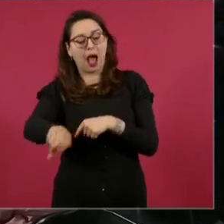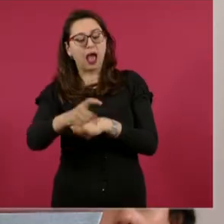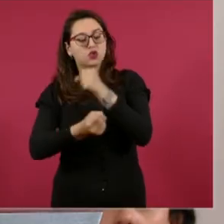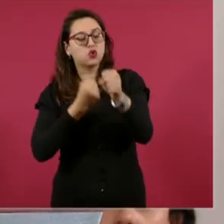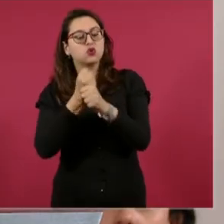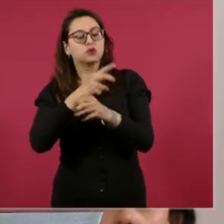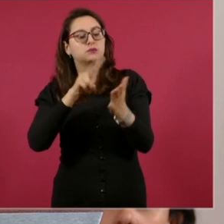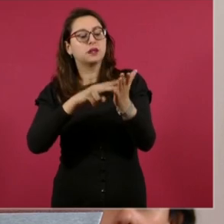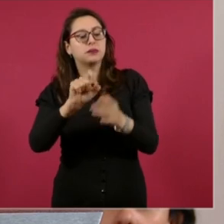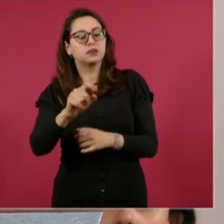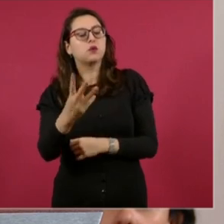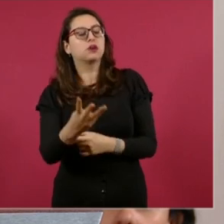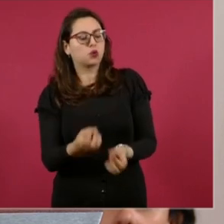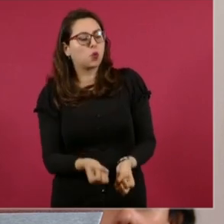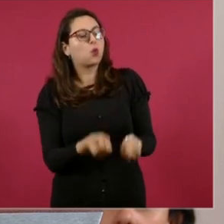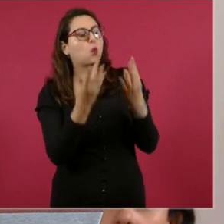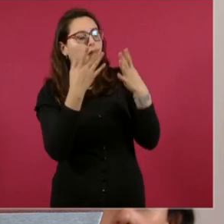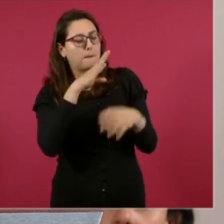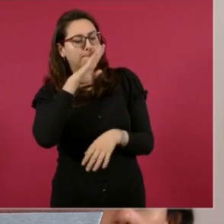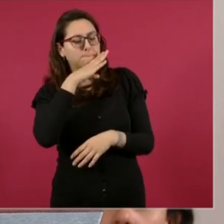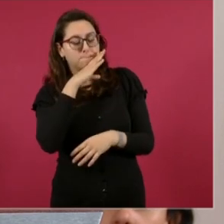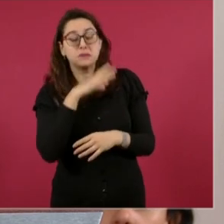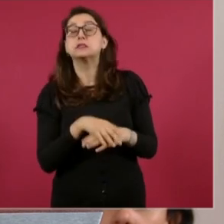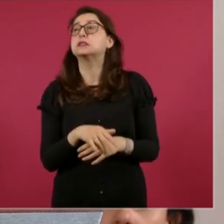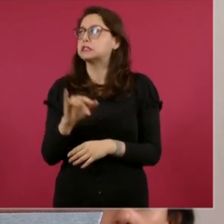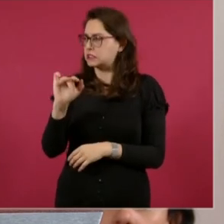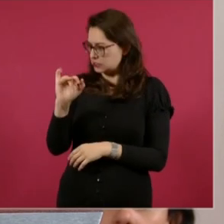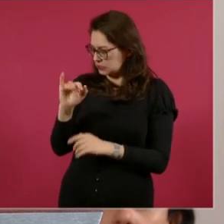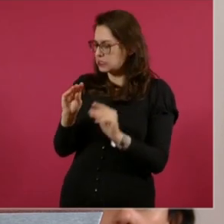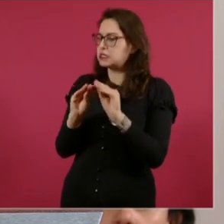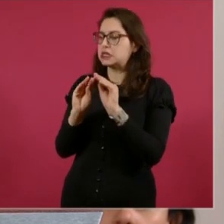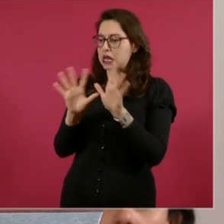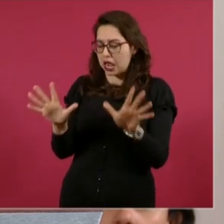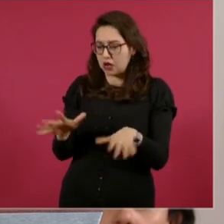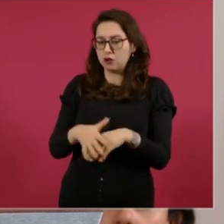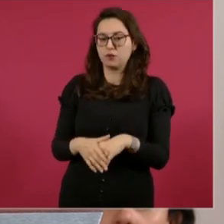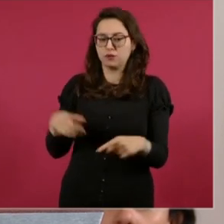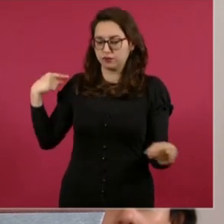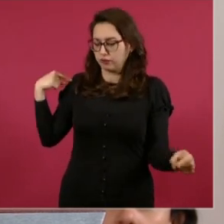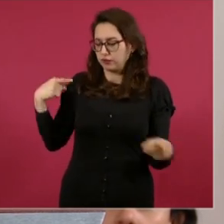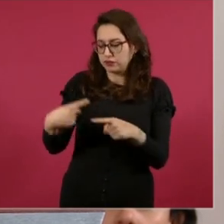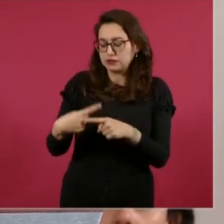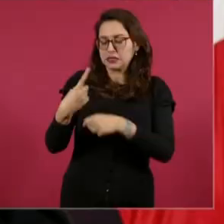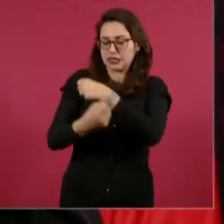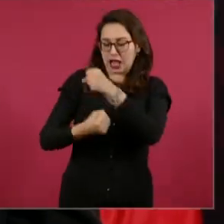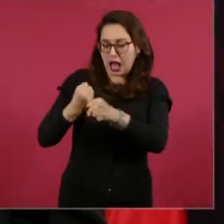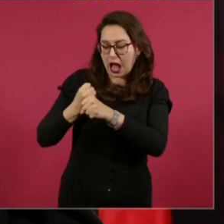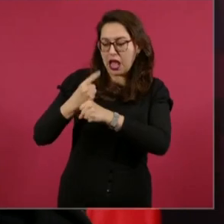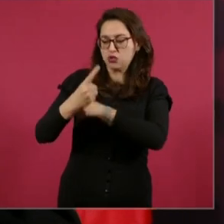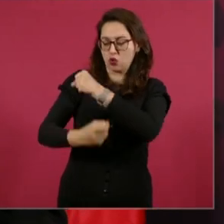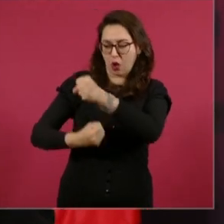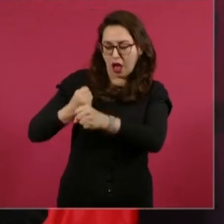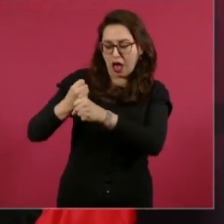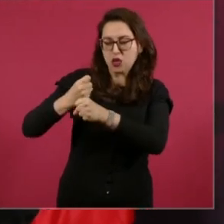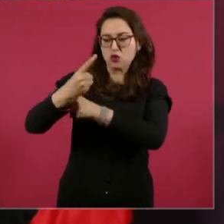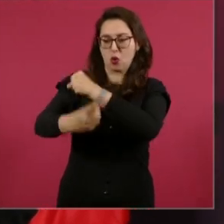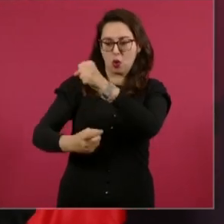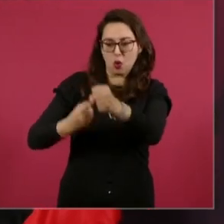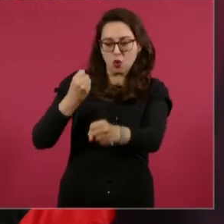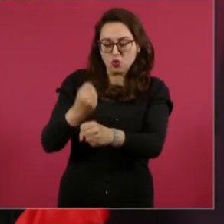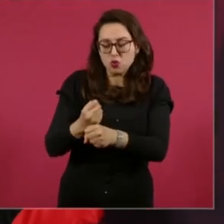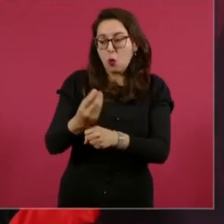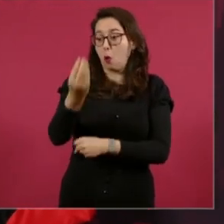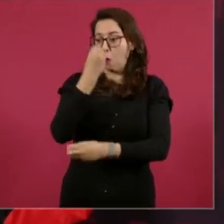año? Sí, presidente, hemos venido creciendo año con año en la suma total